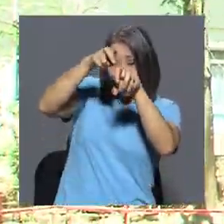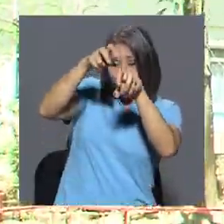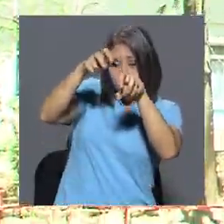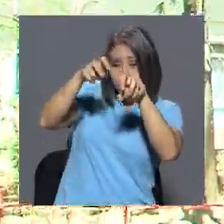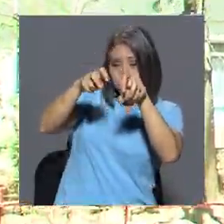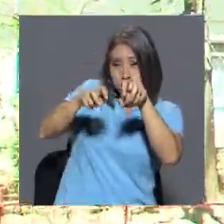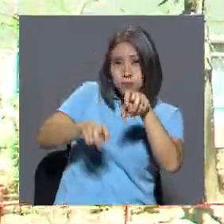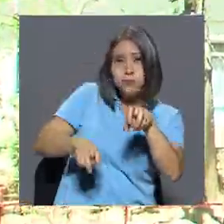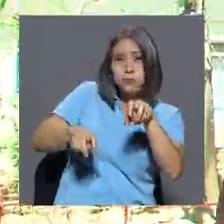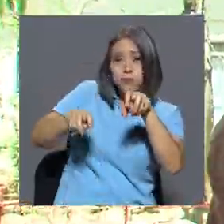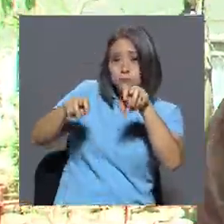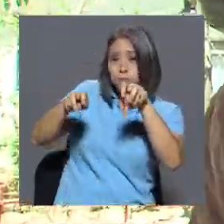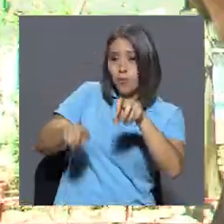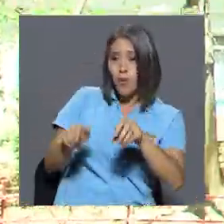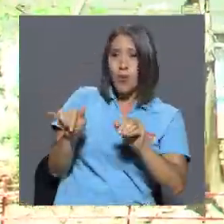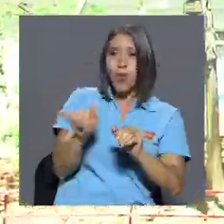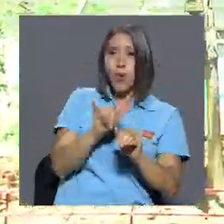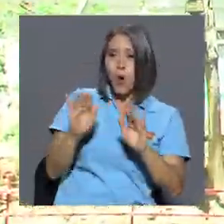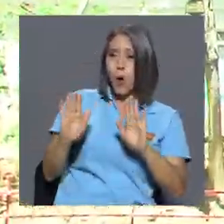¡Como los